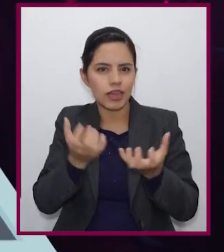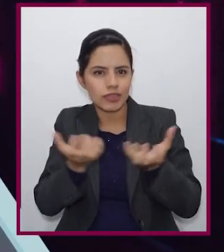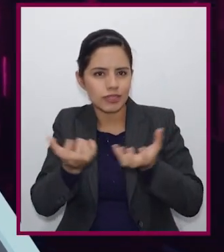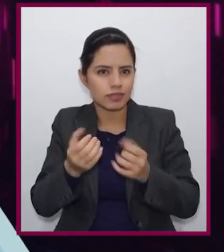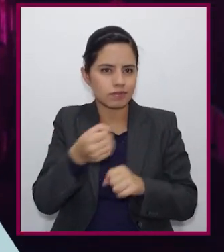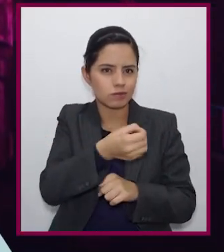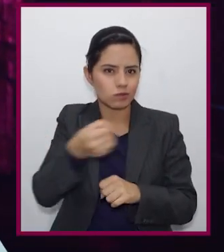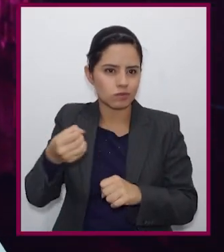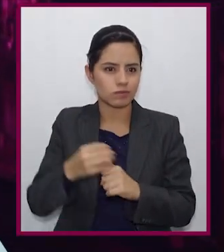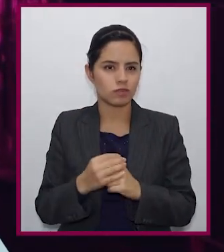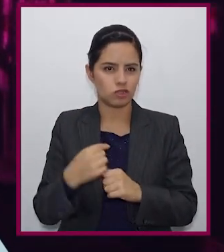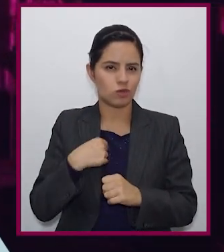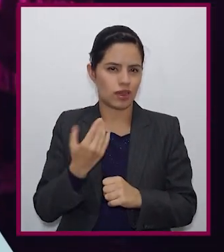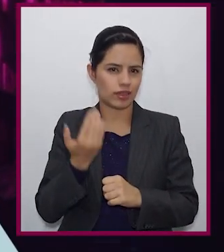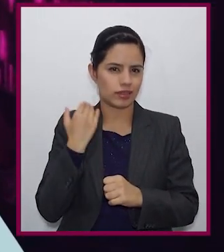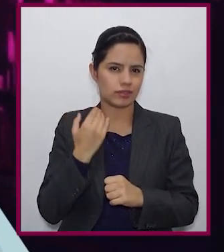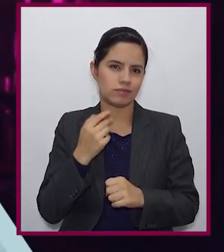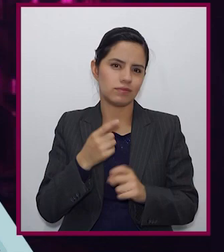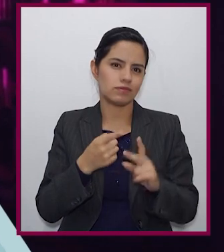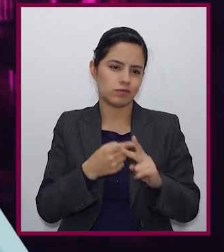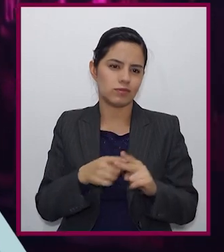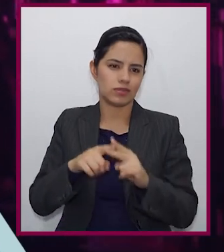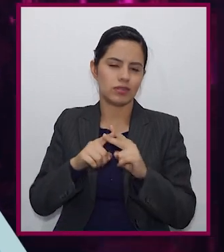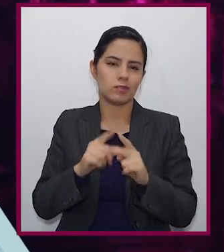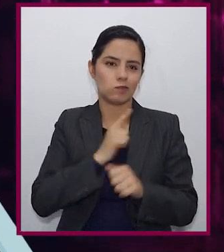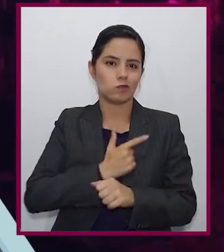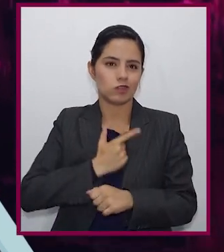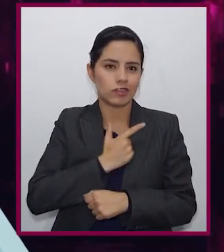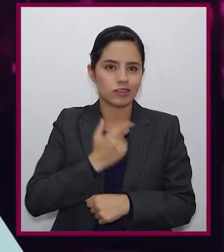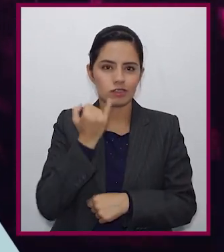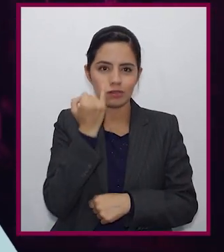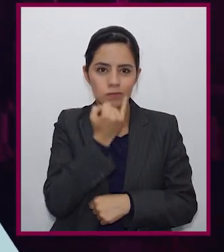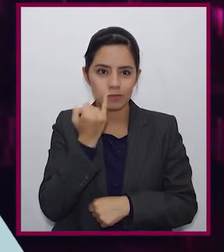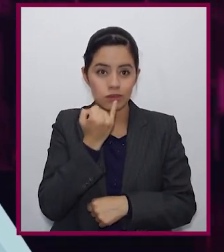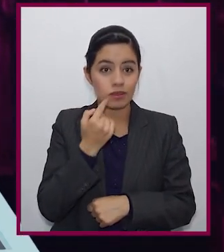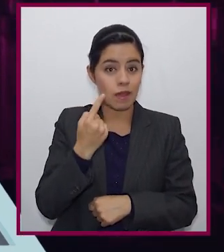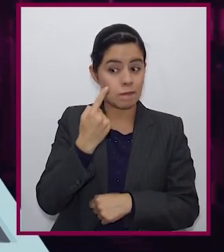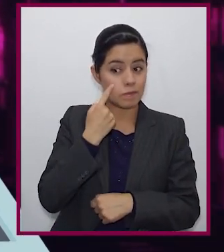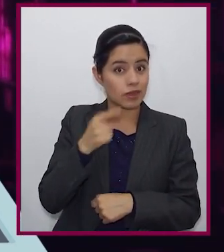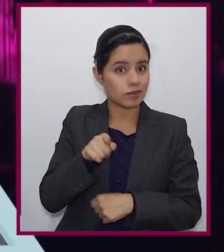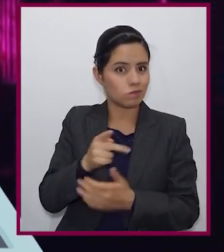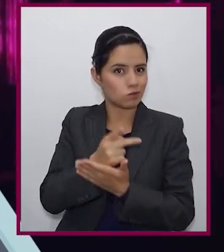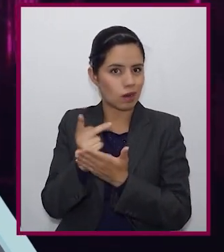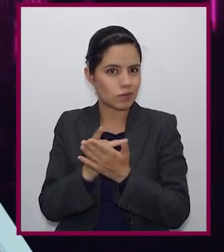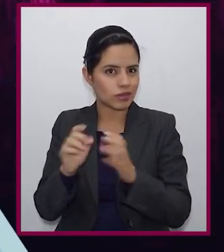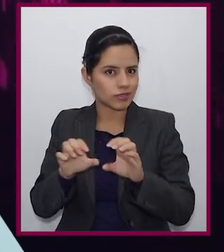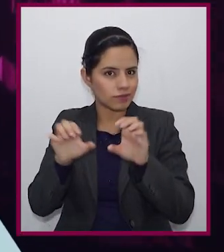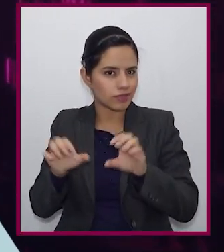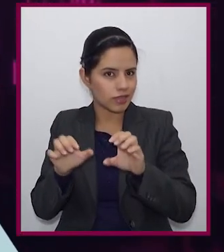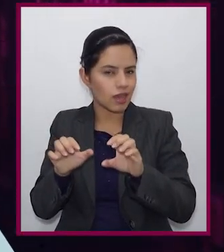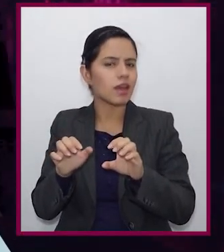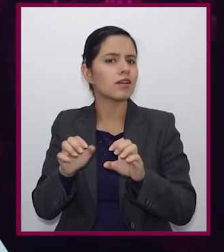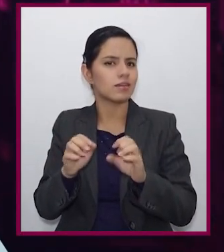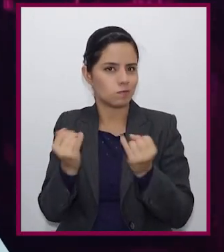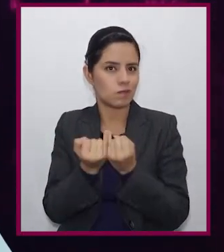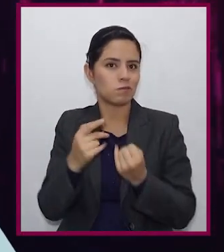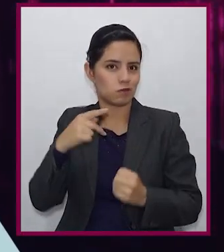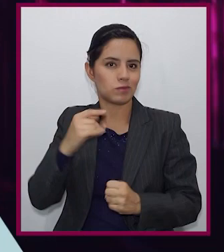lenguajes de programación. De inicio me gustaban los idiomas y veía que en programación tenía una similitud para